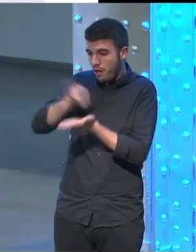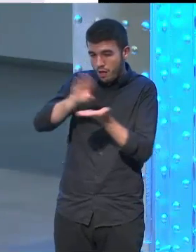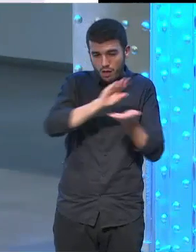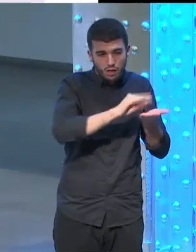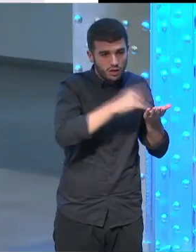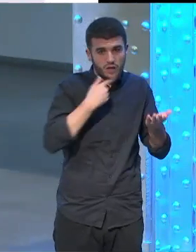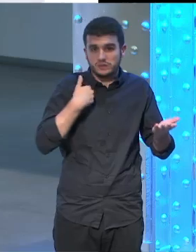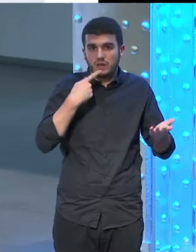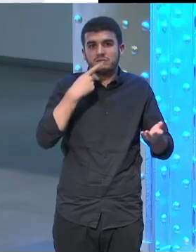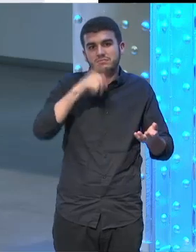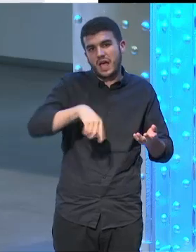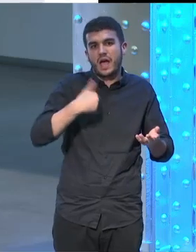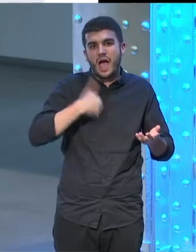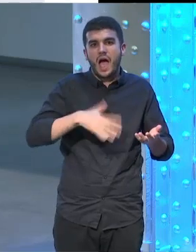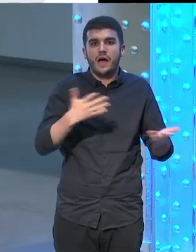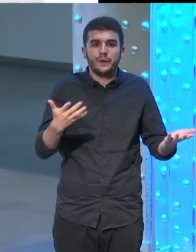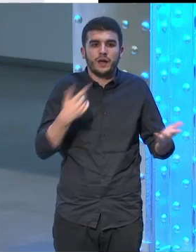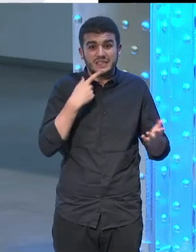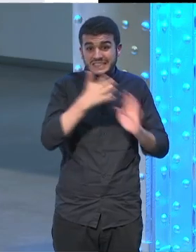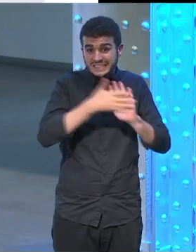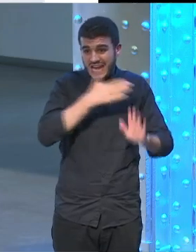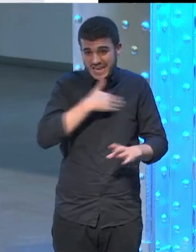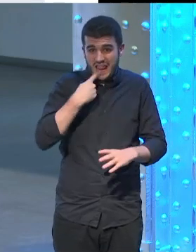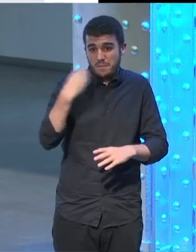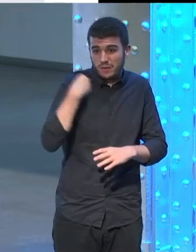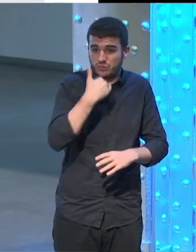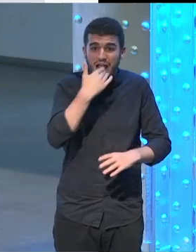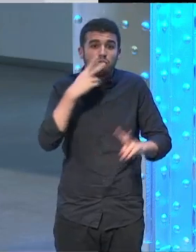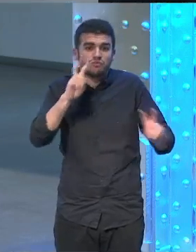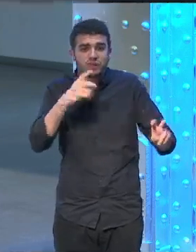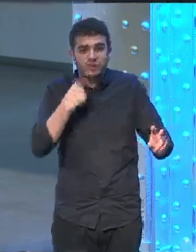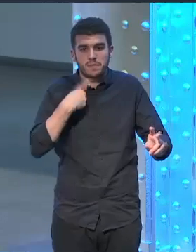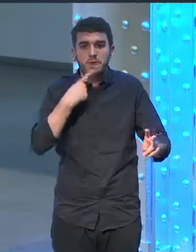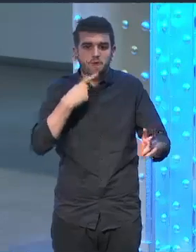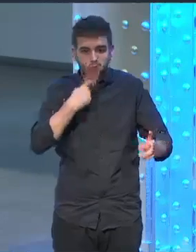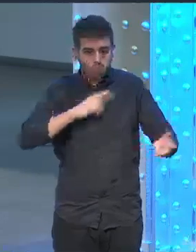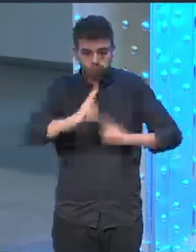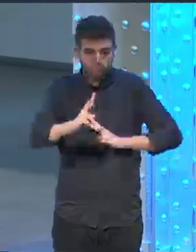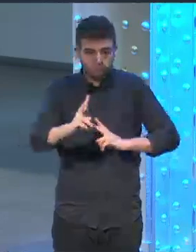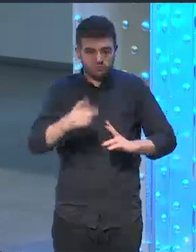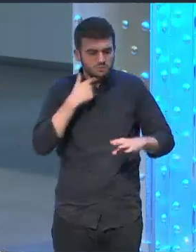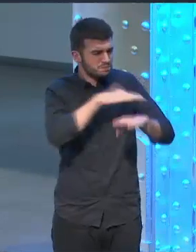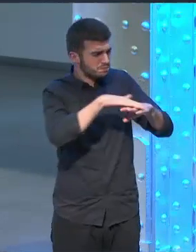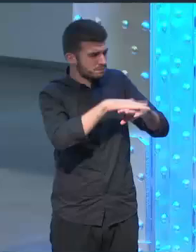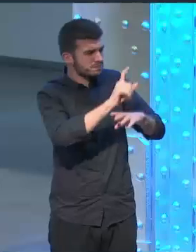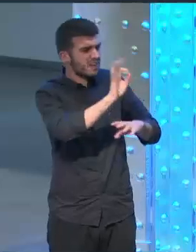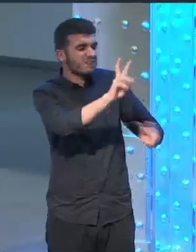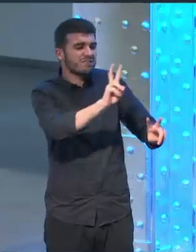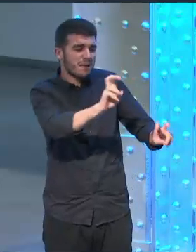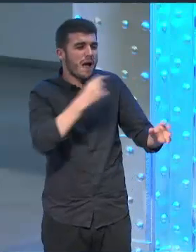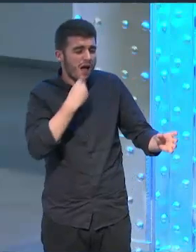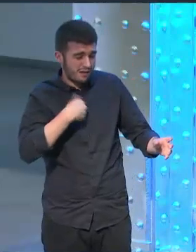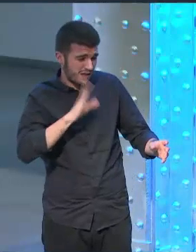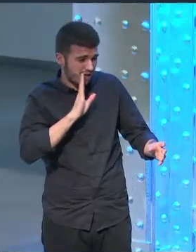quieren discutir más sobre ello o preguntarme alguna cuestión más sobre contenidos, estaré encantada de contestar. Eso en la parte del coloquio.